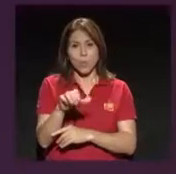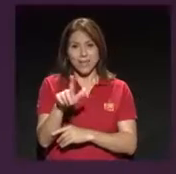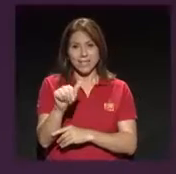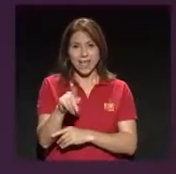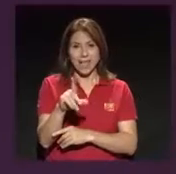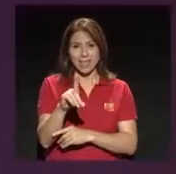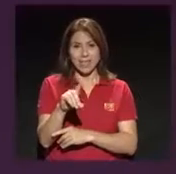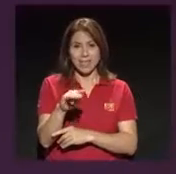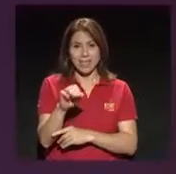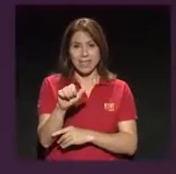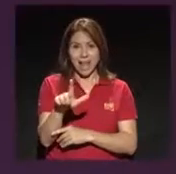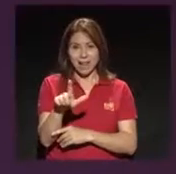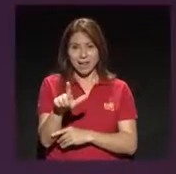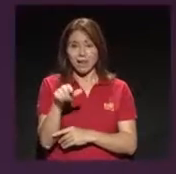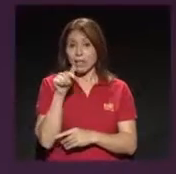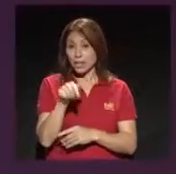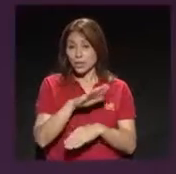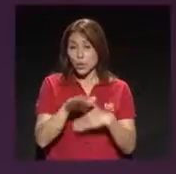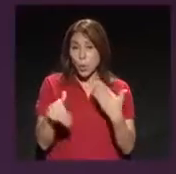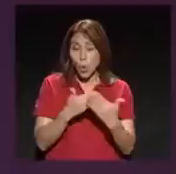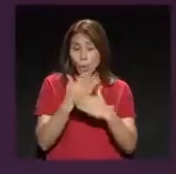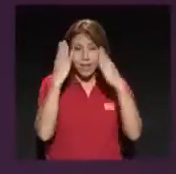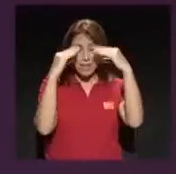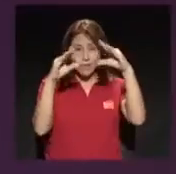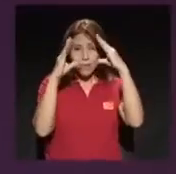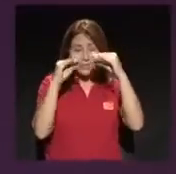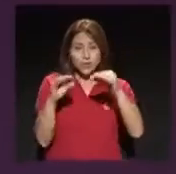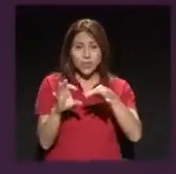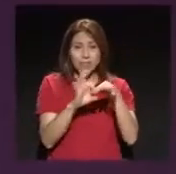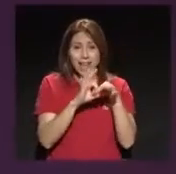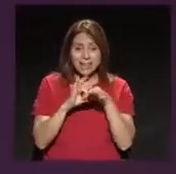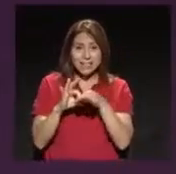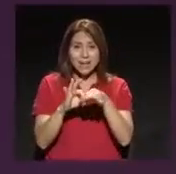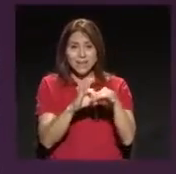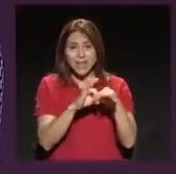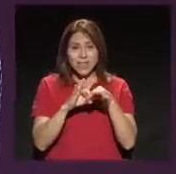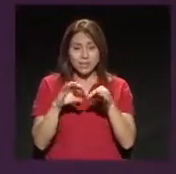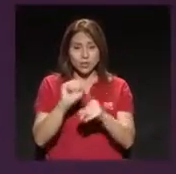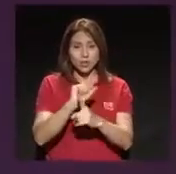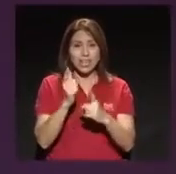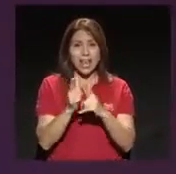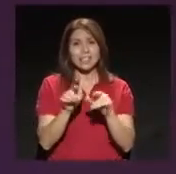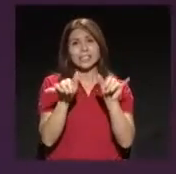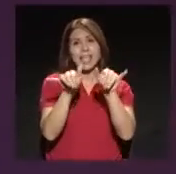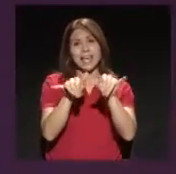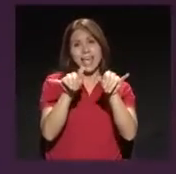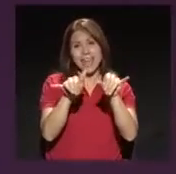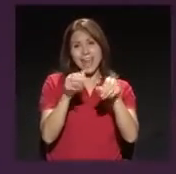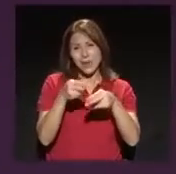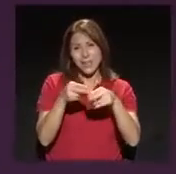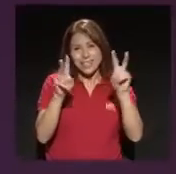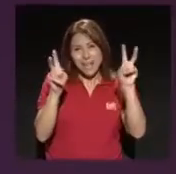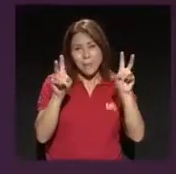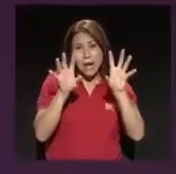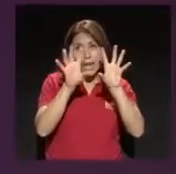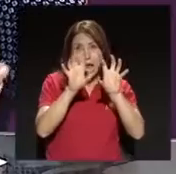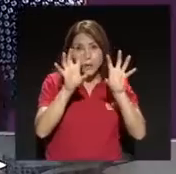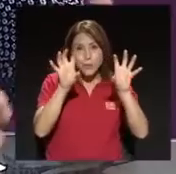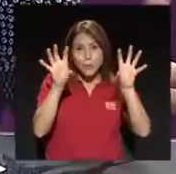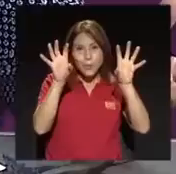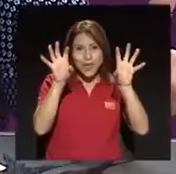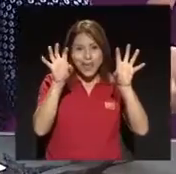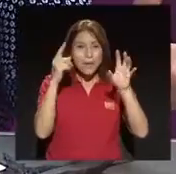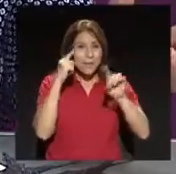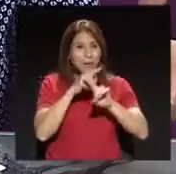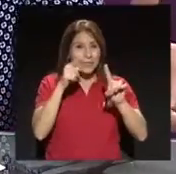Cuando toda esta información que está en las redes sociales se queda en lo que se llama la nube, ¿verdad? Pero no sé, hay como un imaginario de que